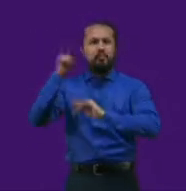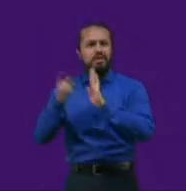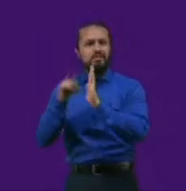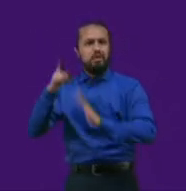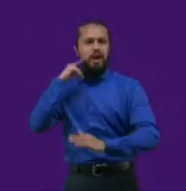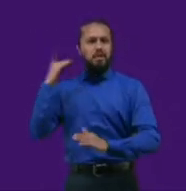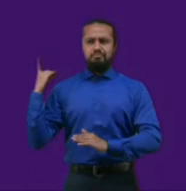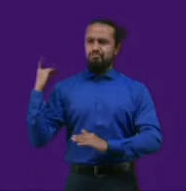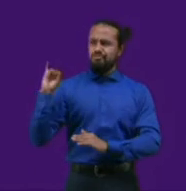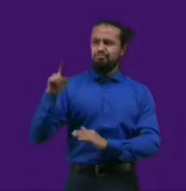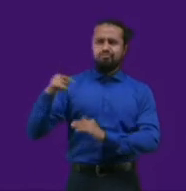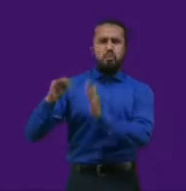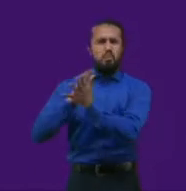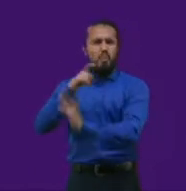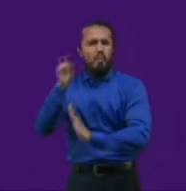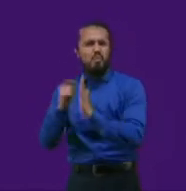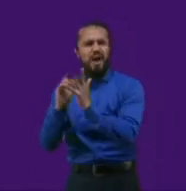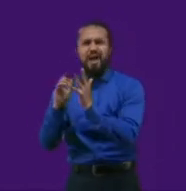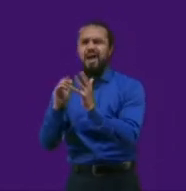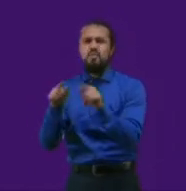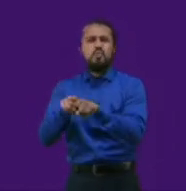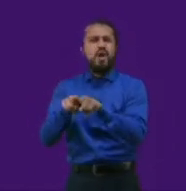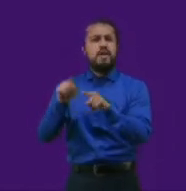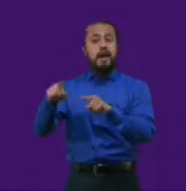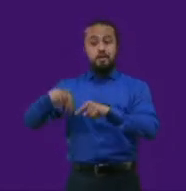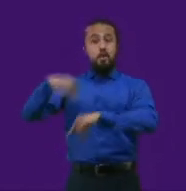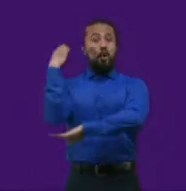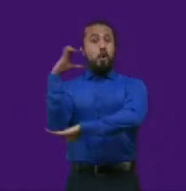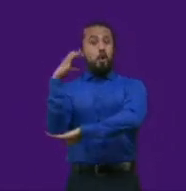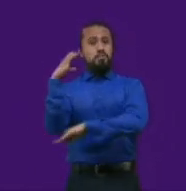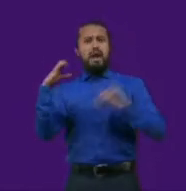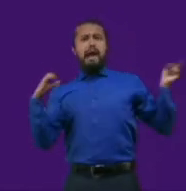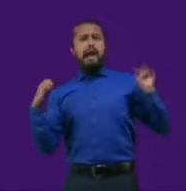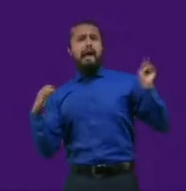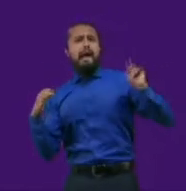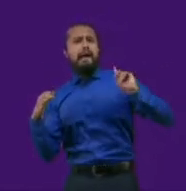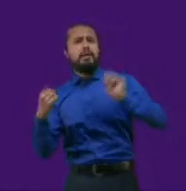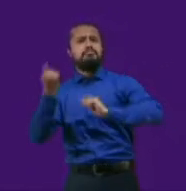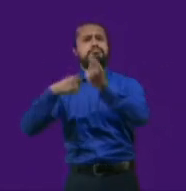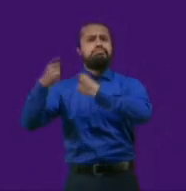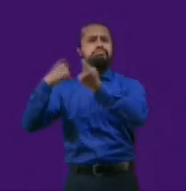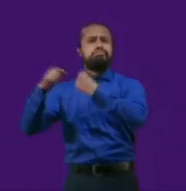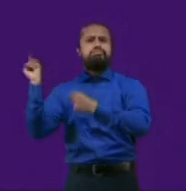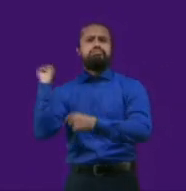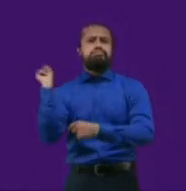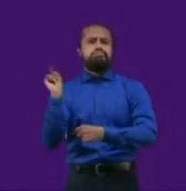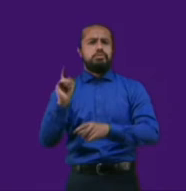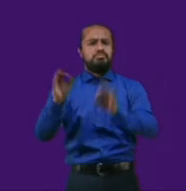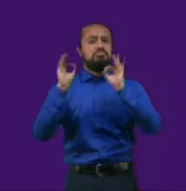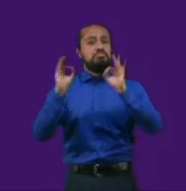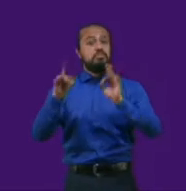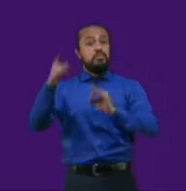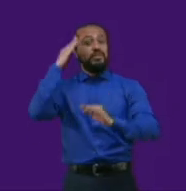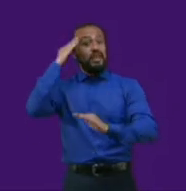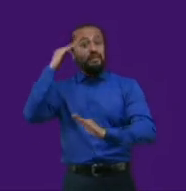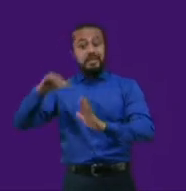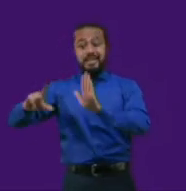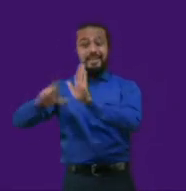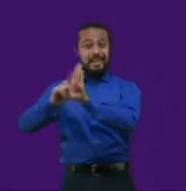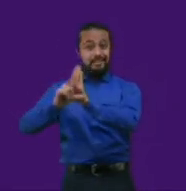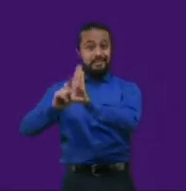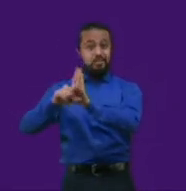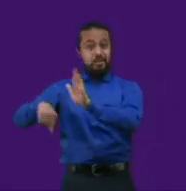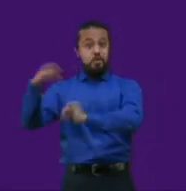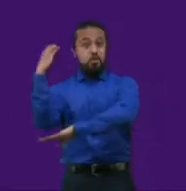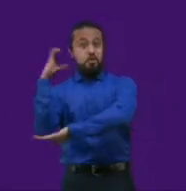algo que ha existido en el mercado colombiano por muchos años, ¿no? Gracias a la legislación colombiana, una factura